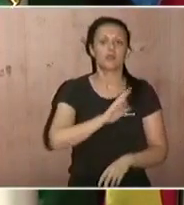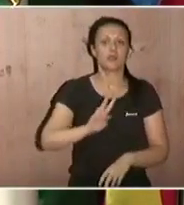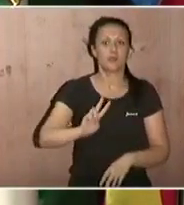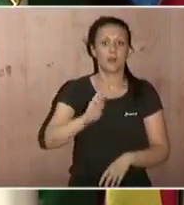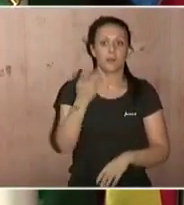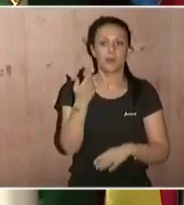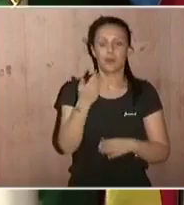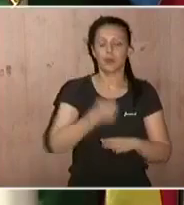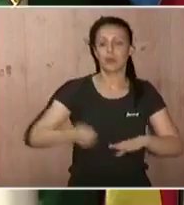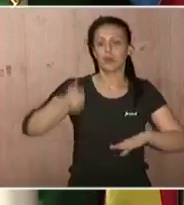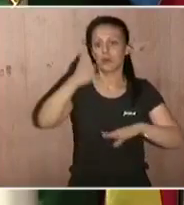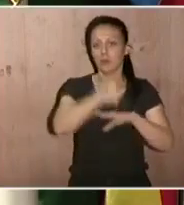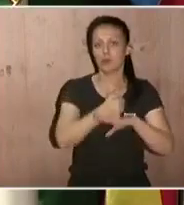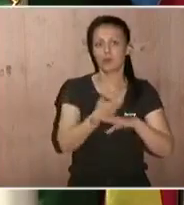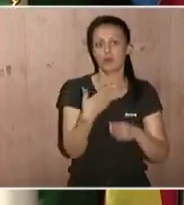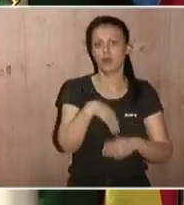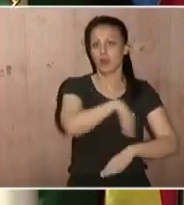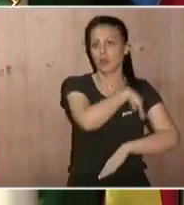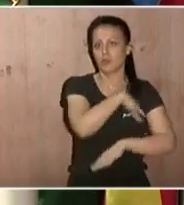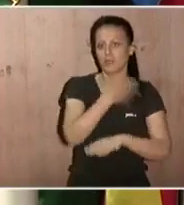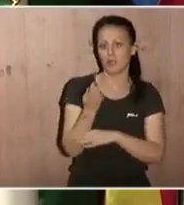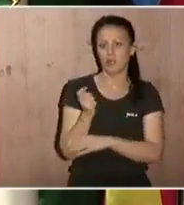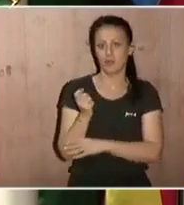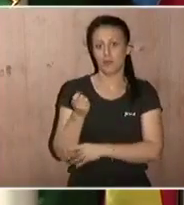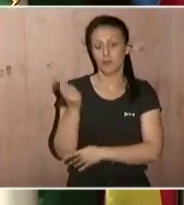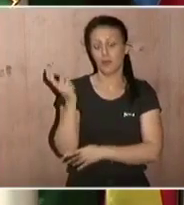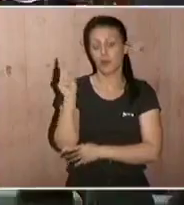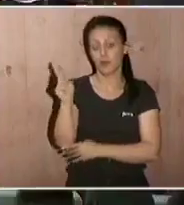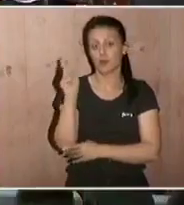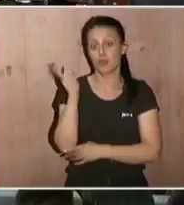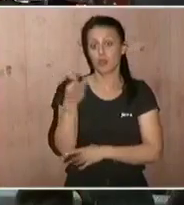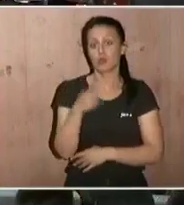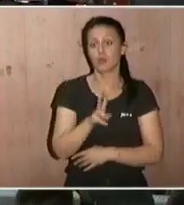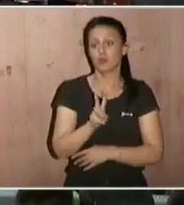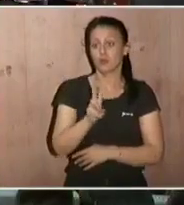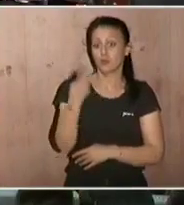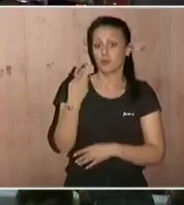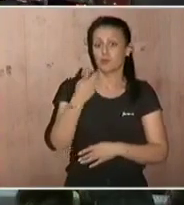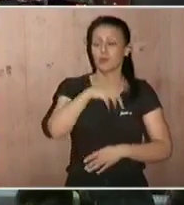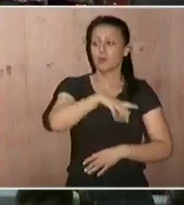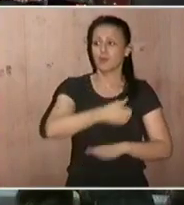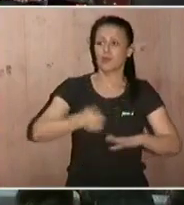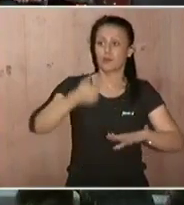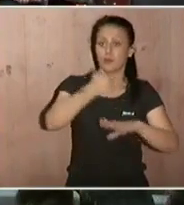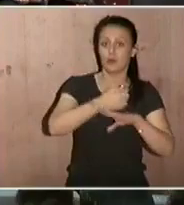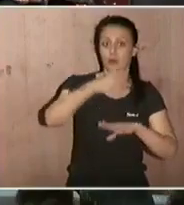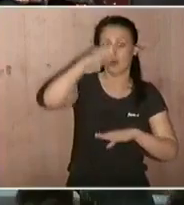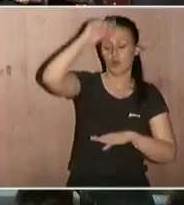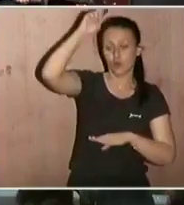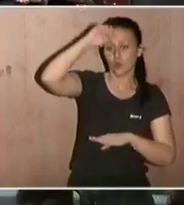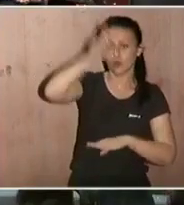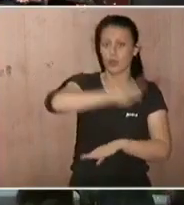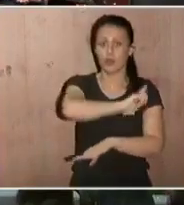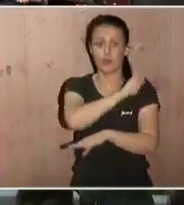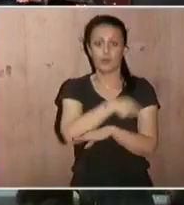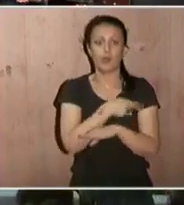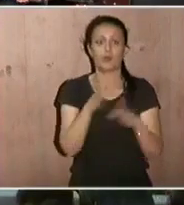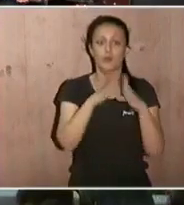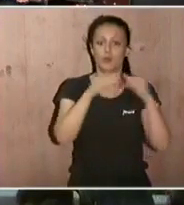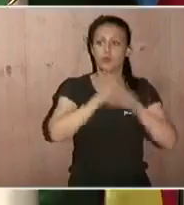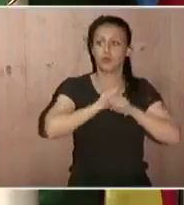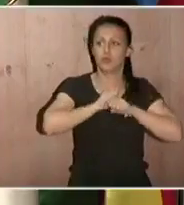Ordenación Académica y Profesorado, señora vicerrectora de Cultura, Deporte y Extensión Universitaria,